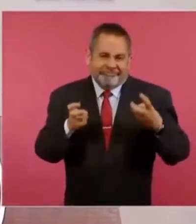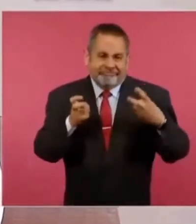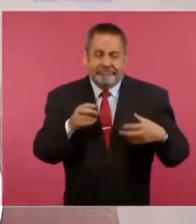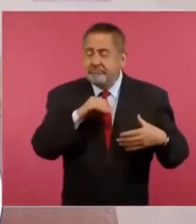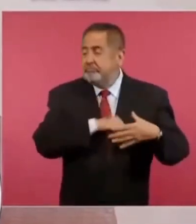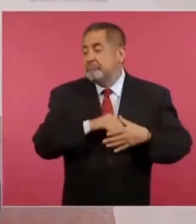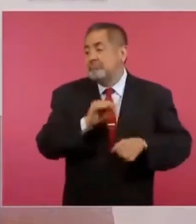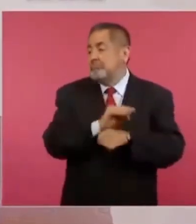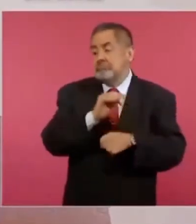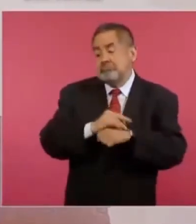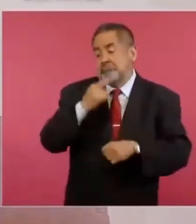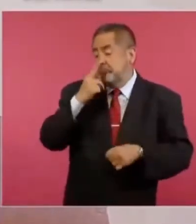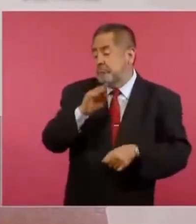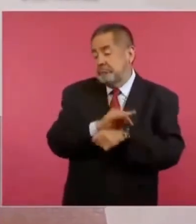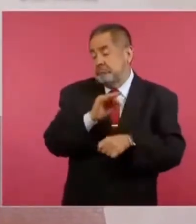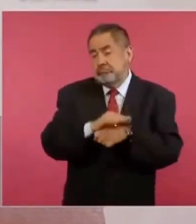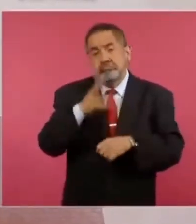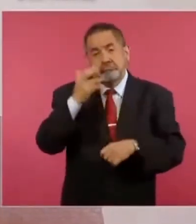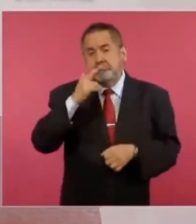sus